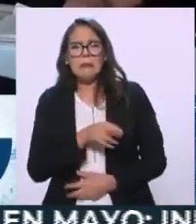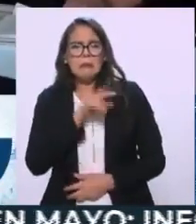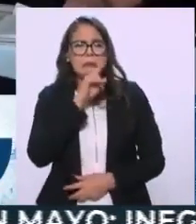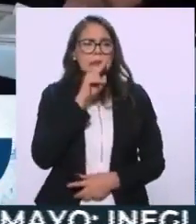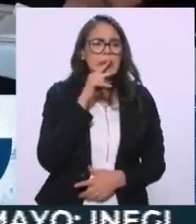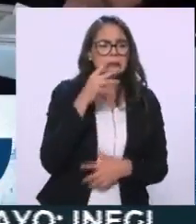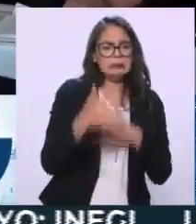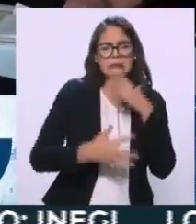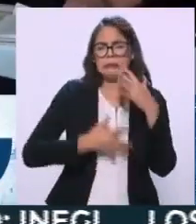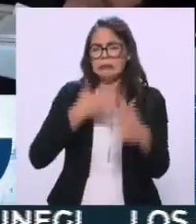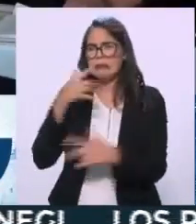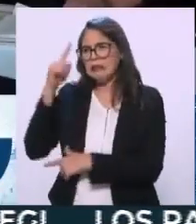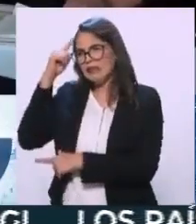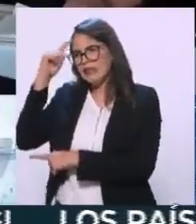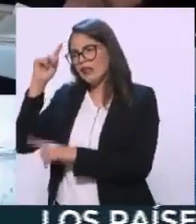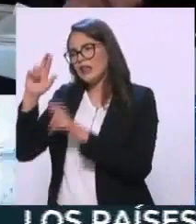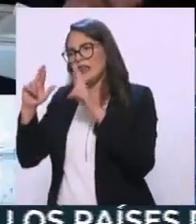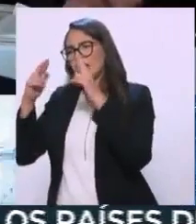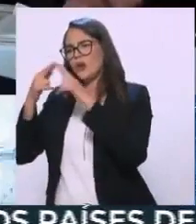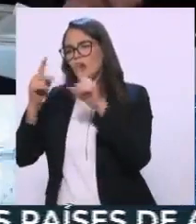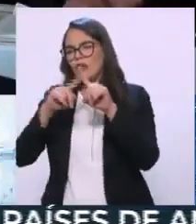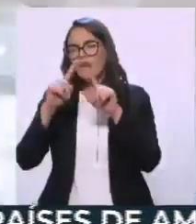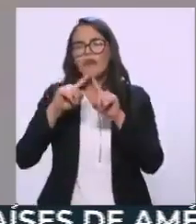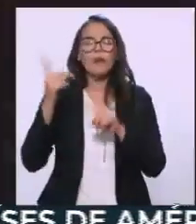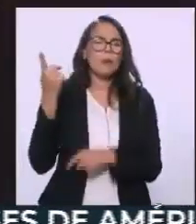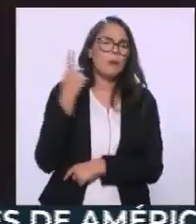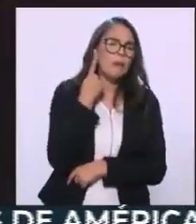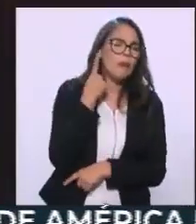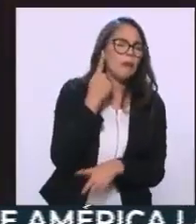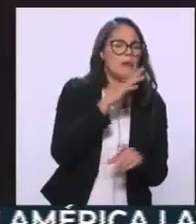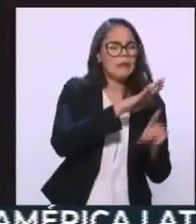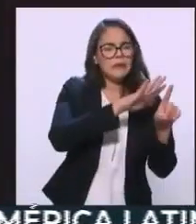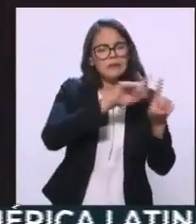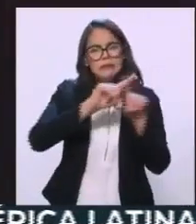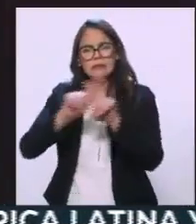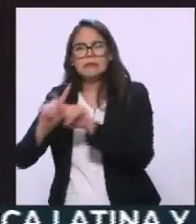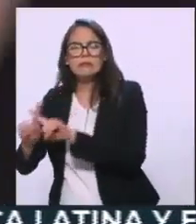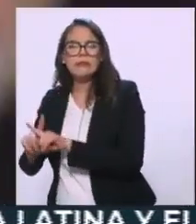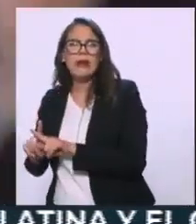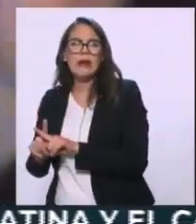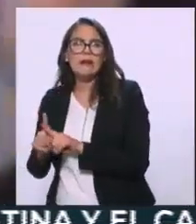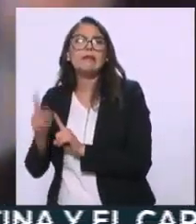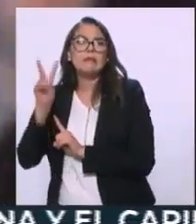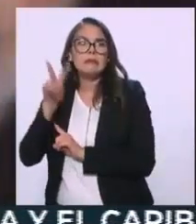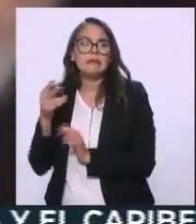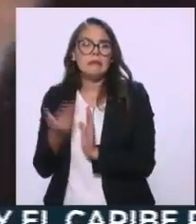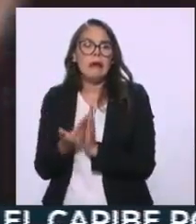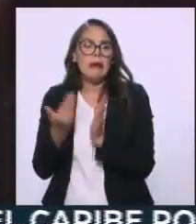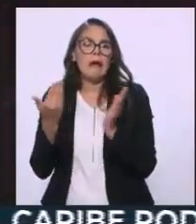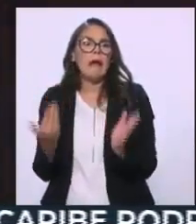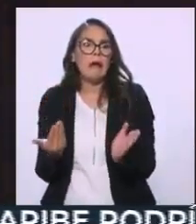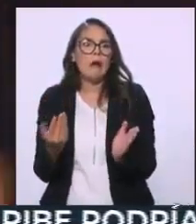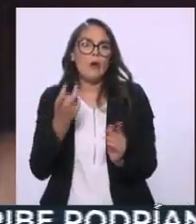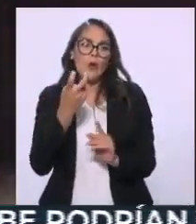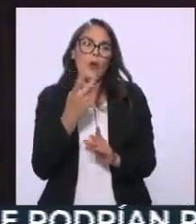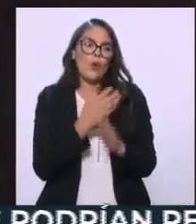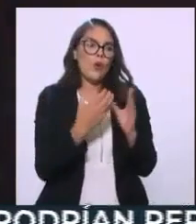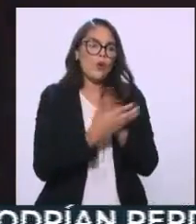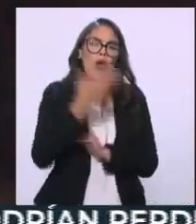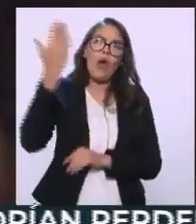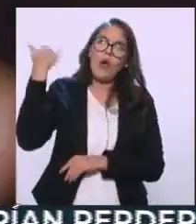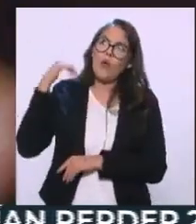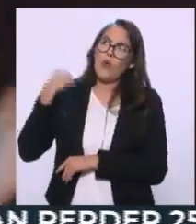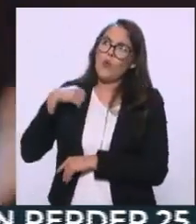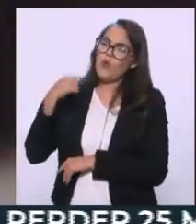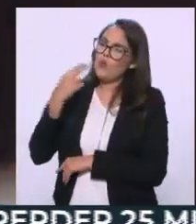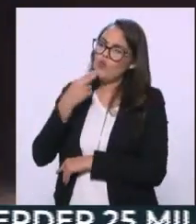sentido religioso y los proyectos políticos, en donde verdaderamente los aparatos ideológicos que antes funcionaban